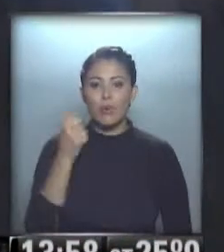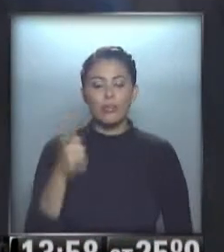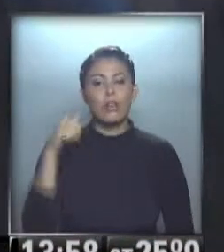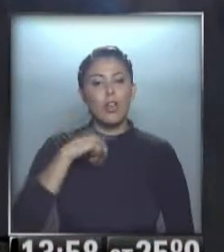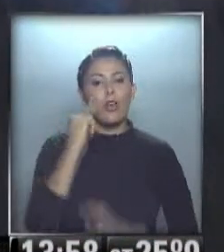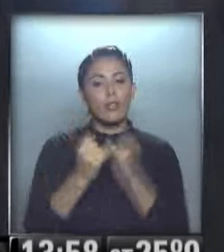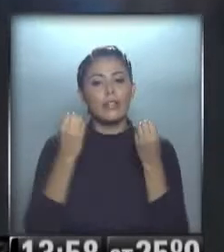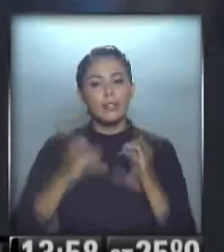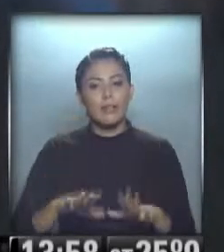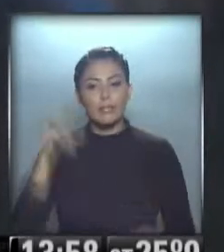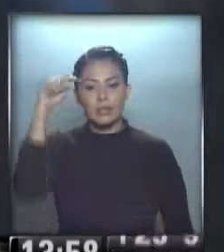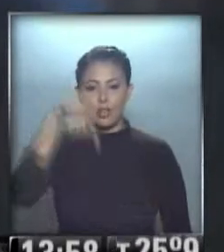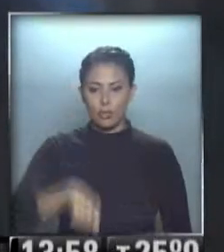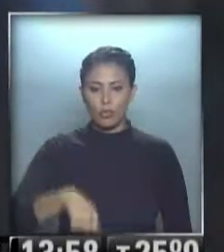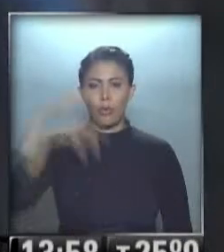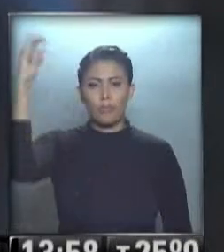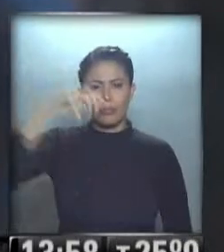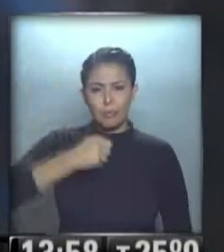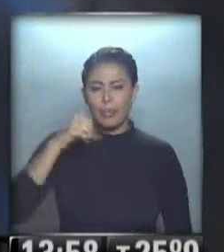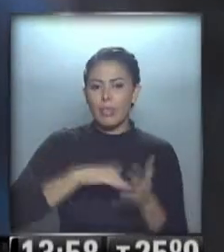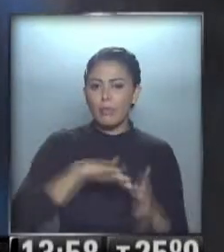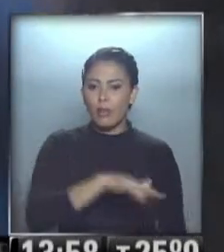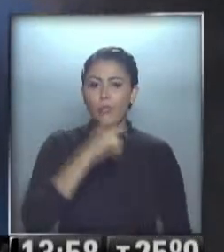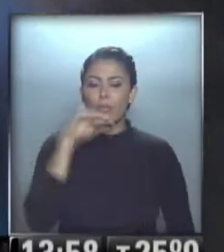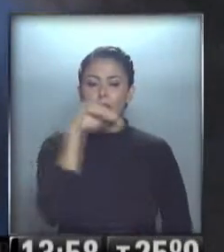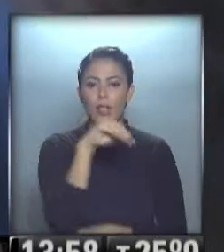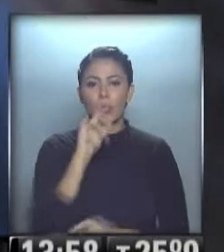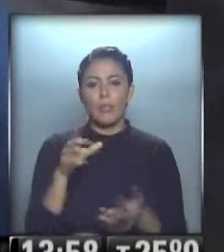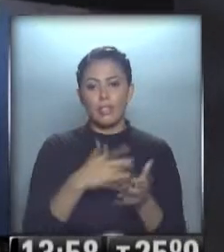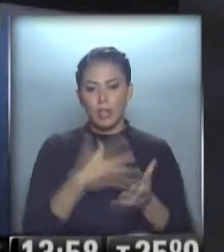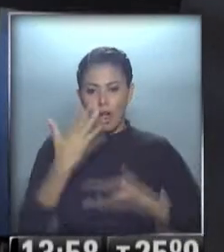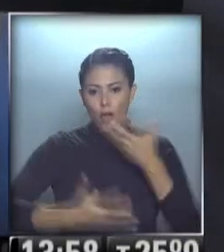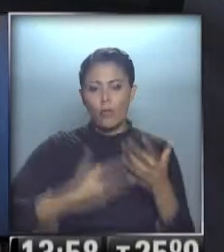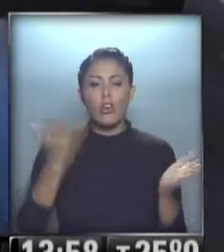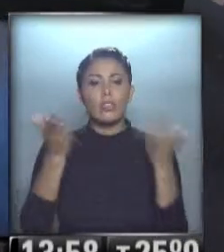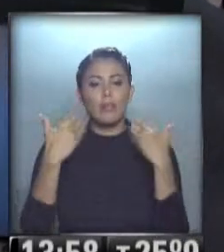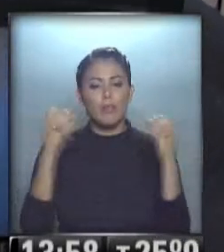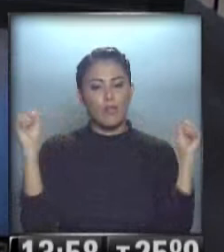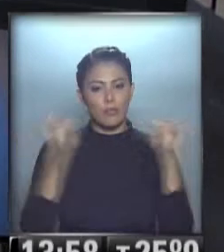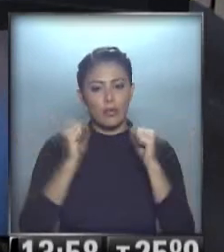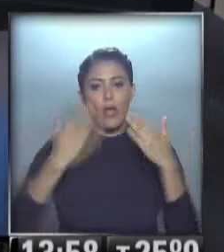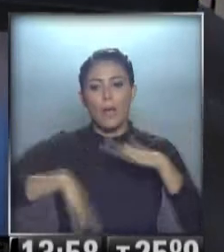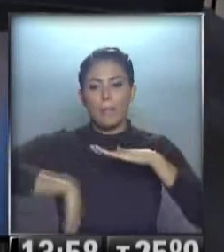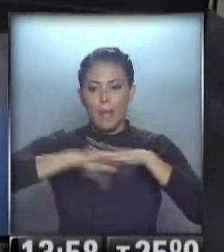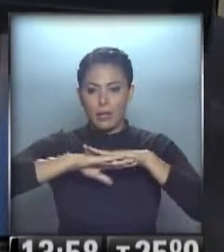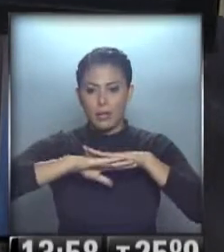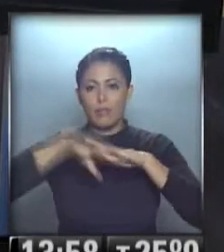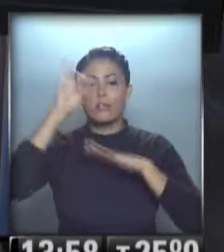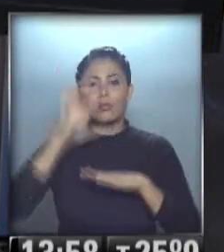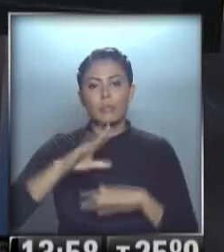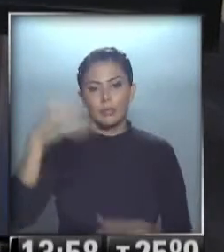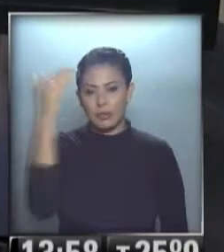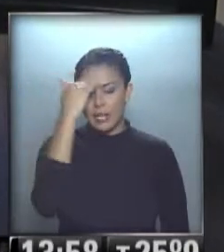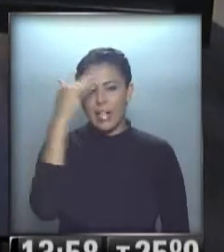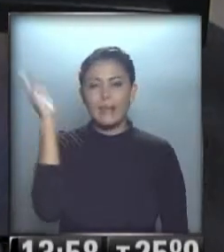País empezando por el sur, chaparrones aislados en Santa Cruz y Tierra del Fuego, con temperaturas bien frescas, las máximas no van a superar los